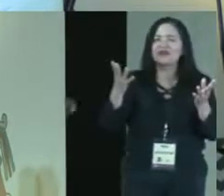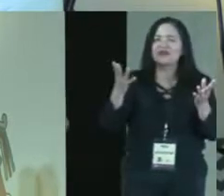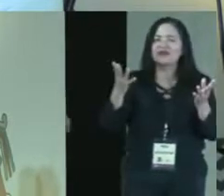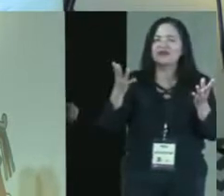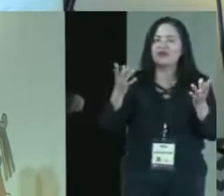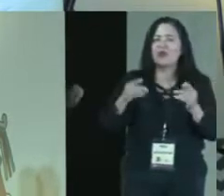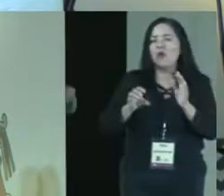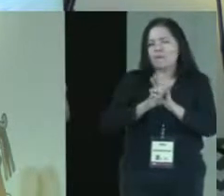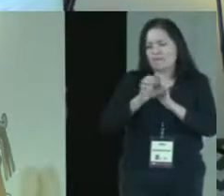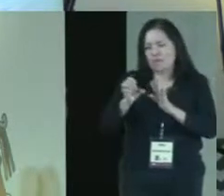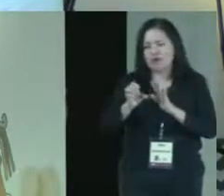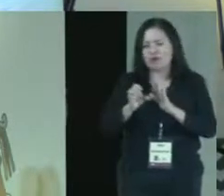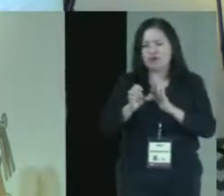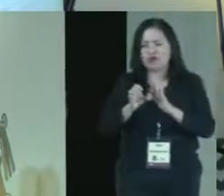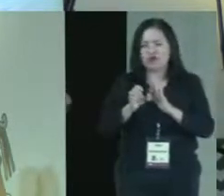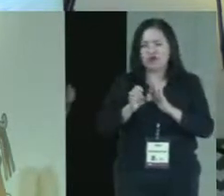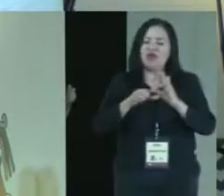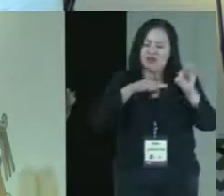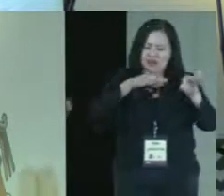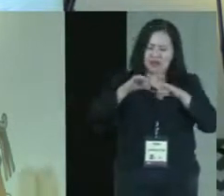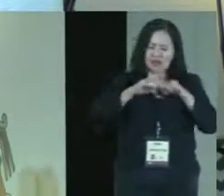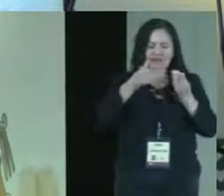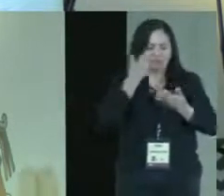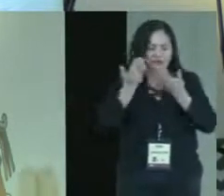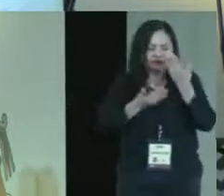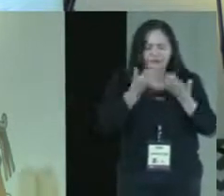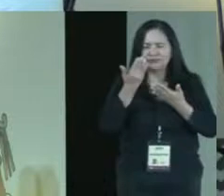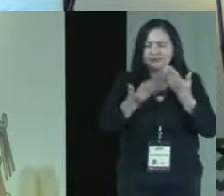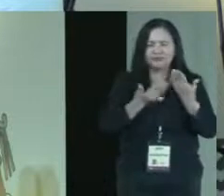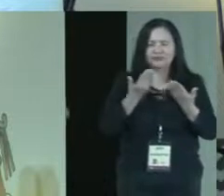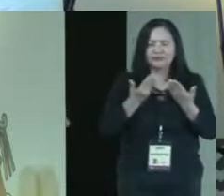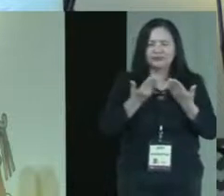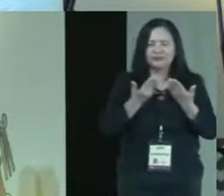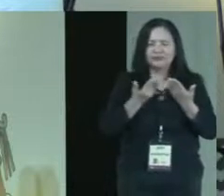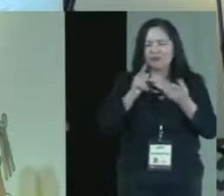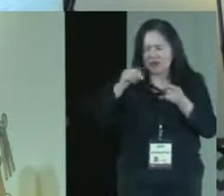los estudios del trabajo en el país literalmente,